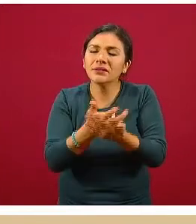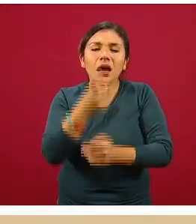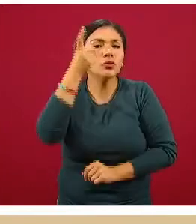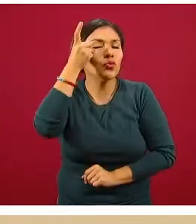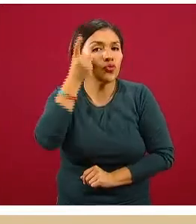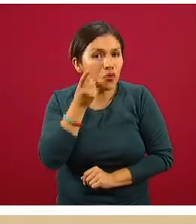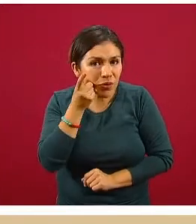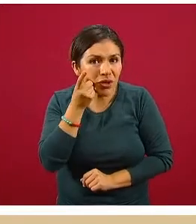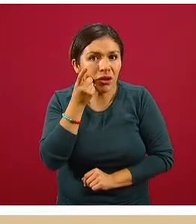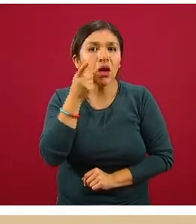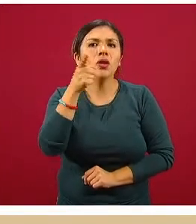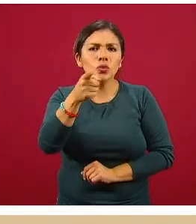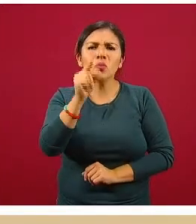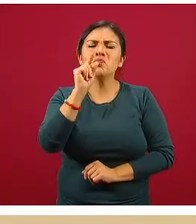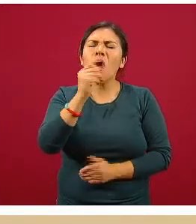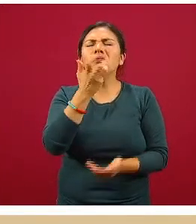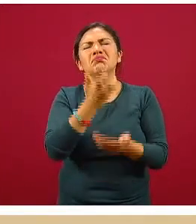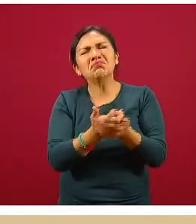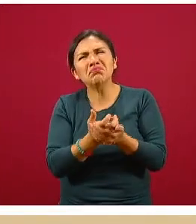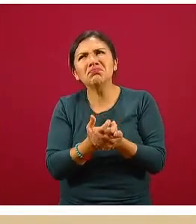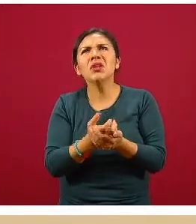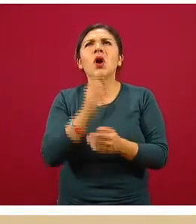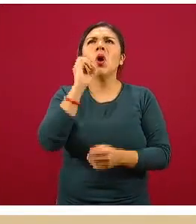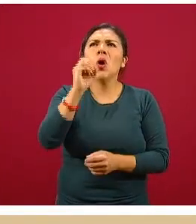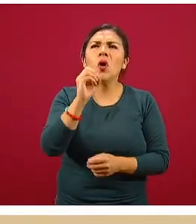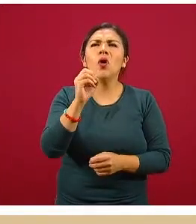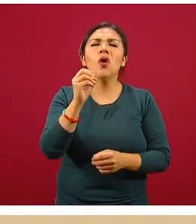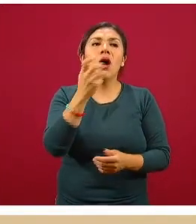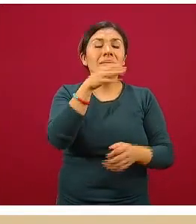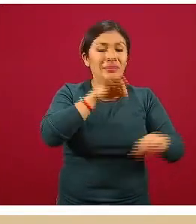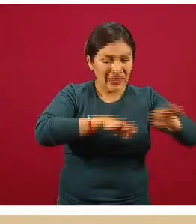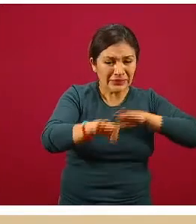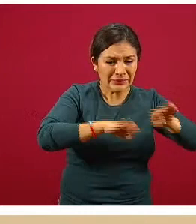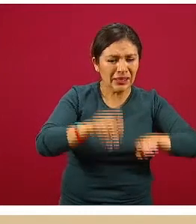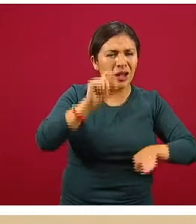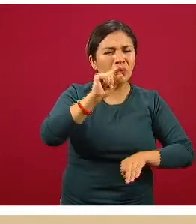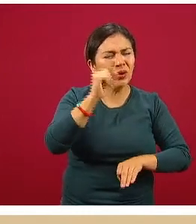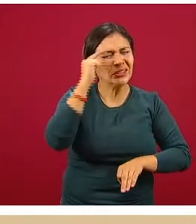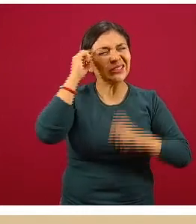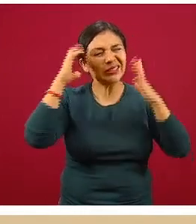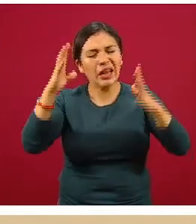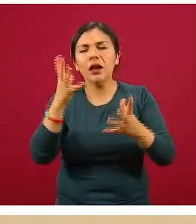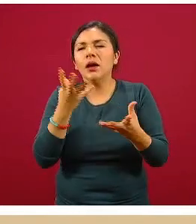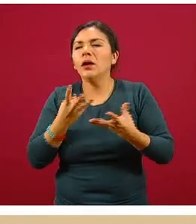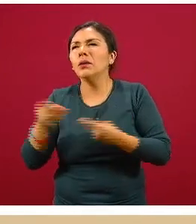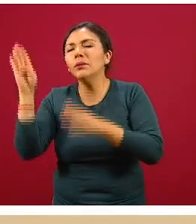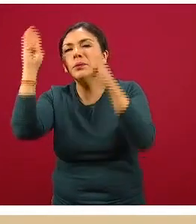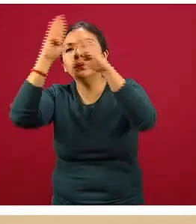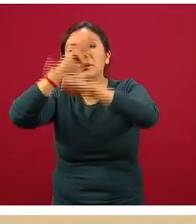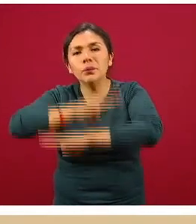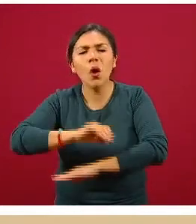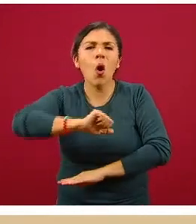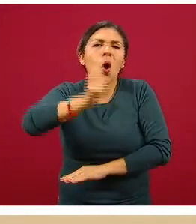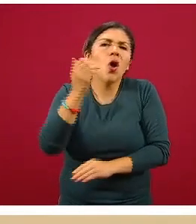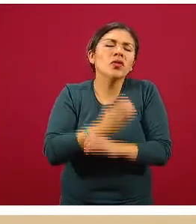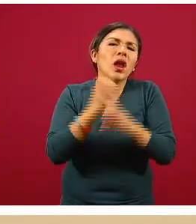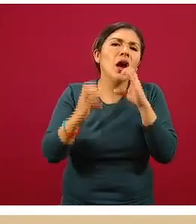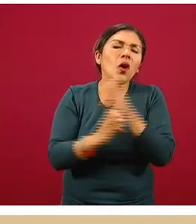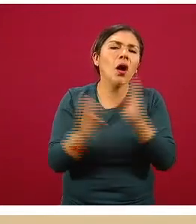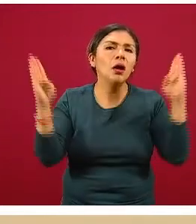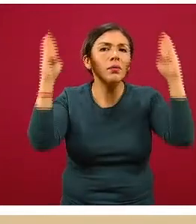dormir, hacer pequeños descansos activos durante la jornada de trabajo y hacer actividades que puedan